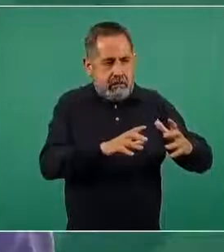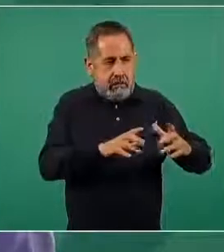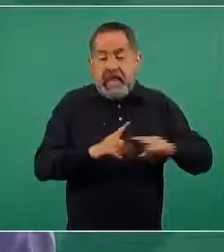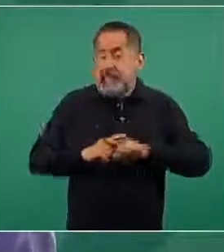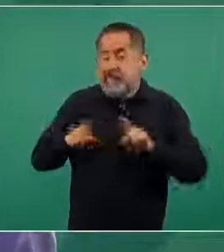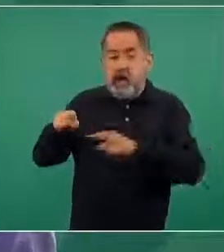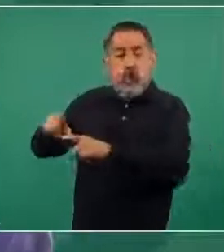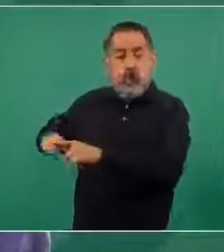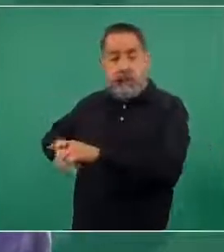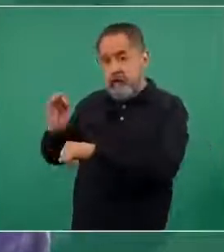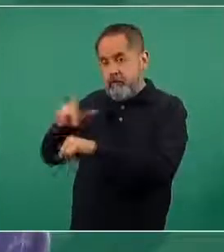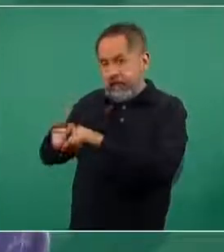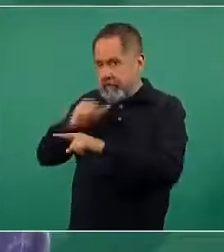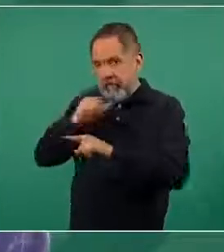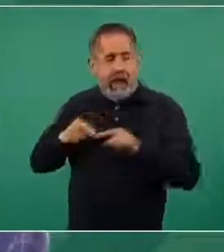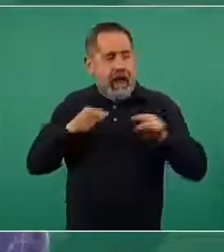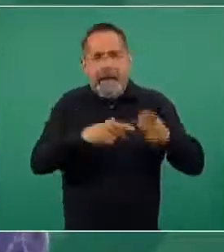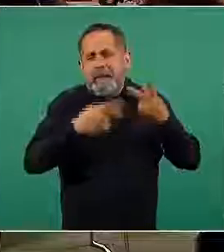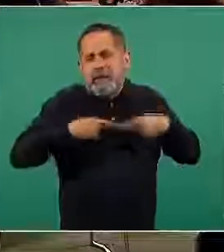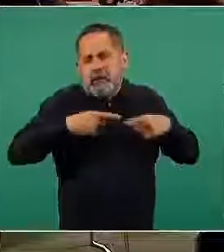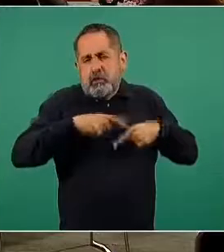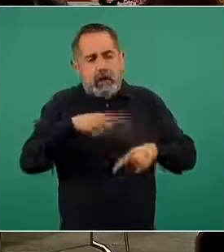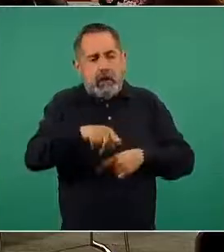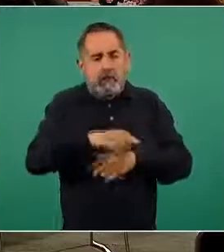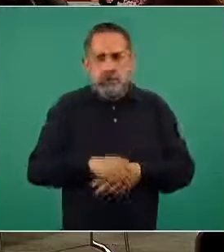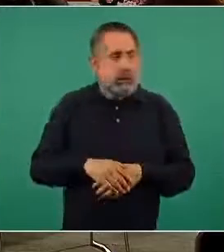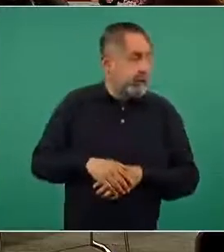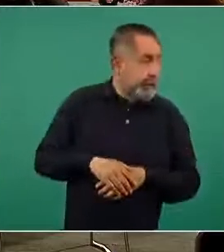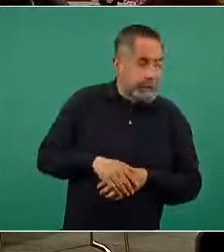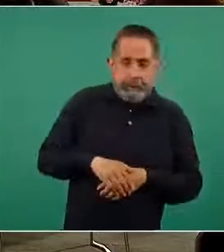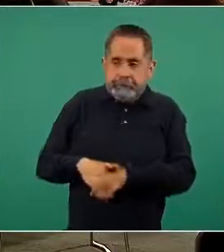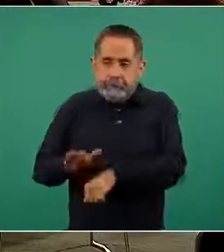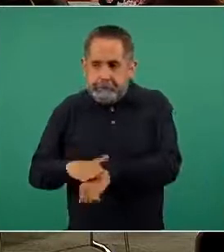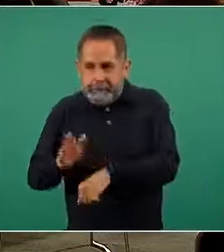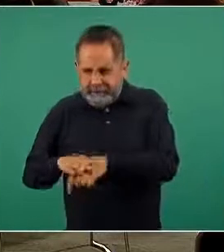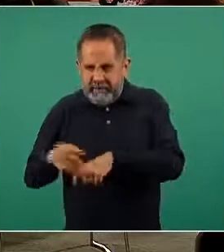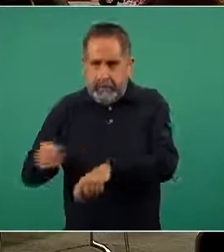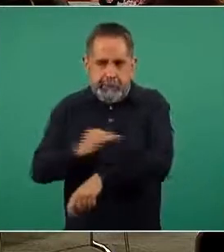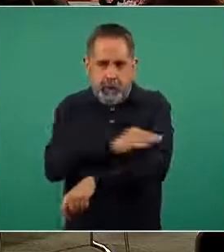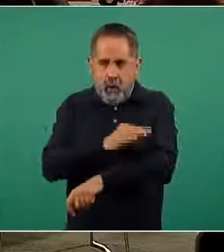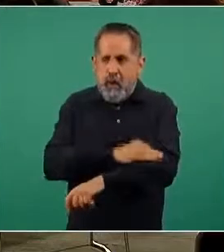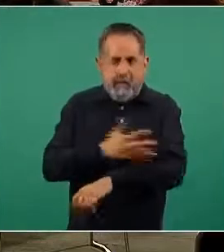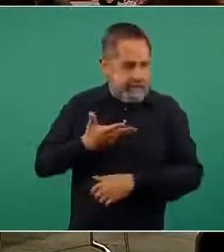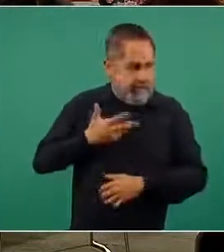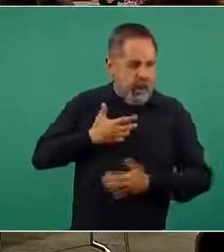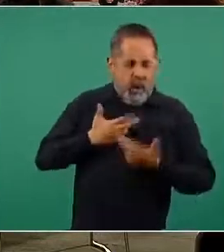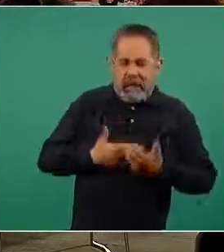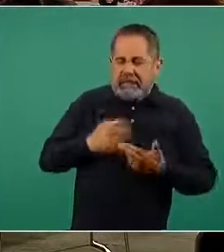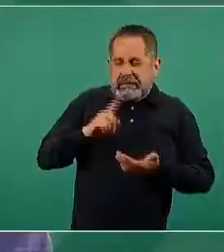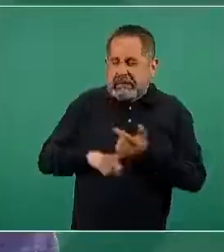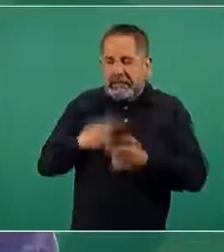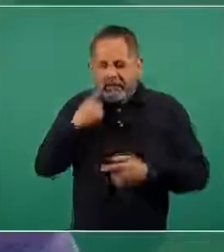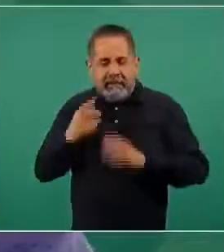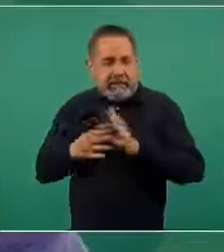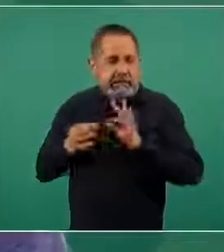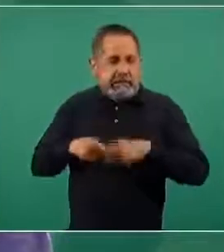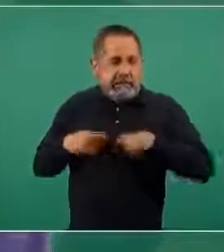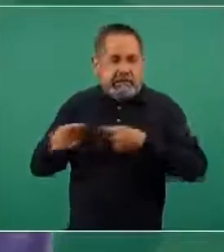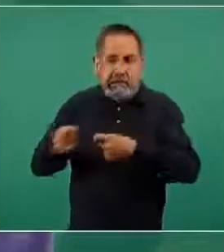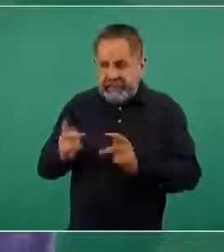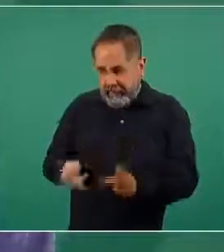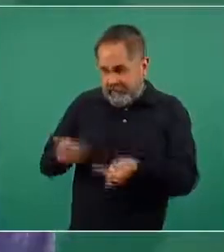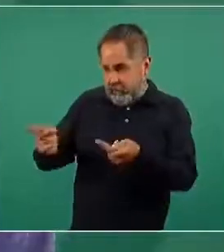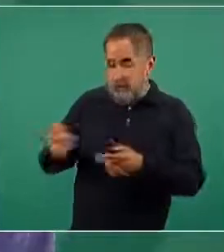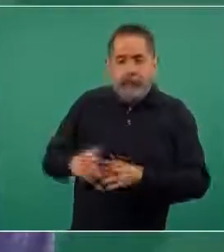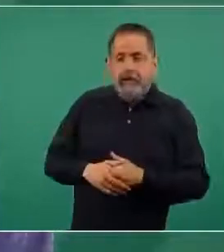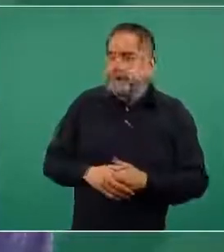brigadas del Gobierno de México le quiere poner la vacuna, ofrecer la vacuna, o mucho peor, vender